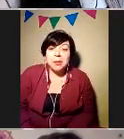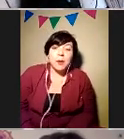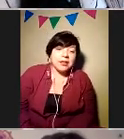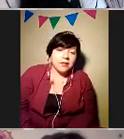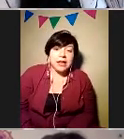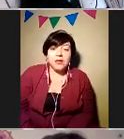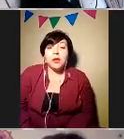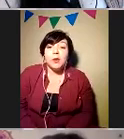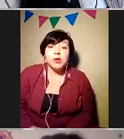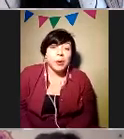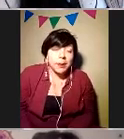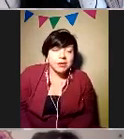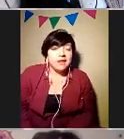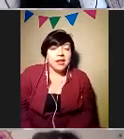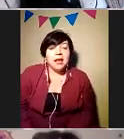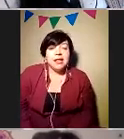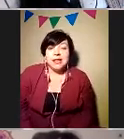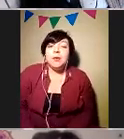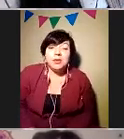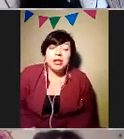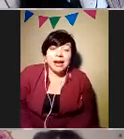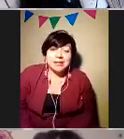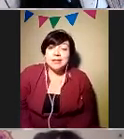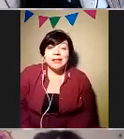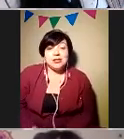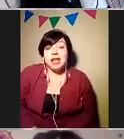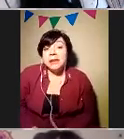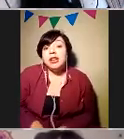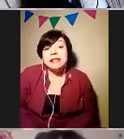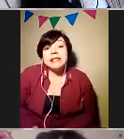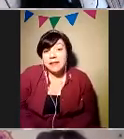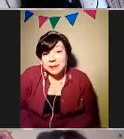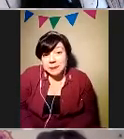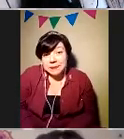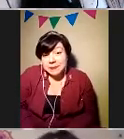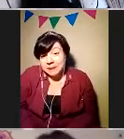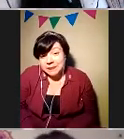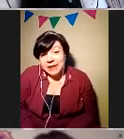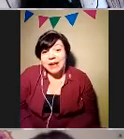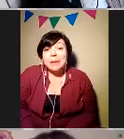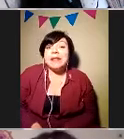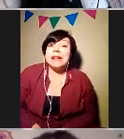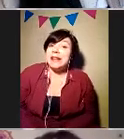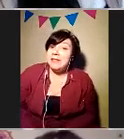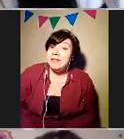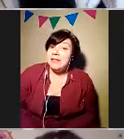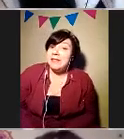animal y a favor de un consumo responsable, si en algún minuto te caes, la sociedad además te lo va a hacer saber. Sí, totalmente. Y vas a